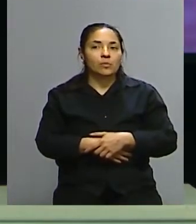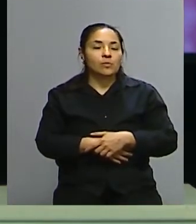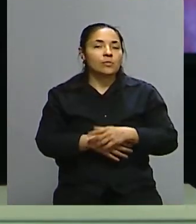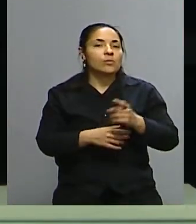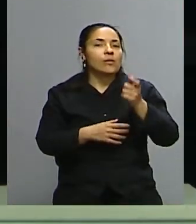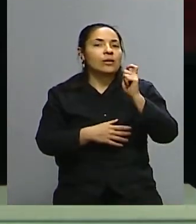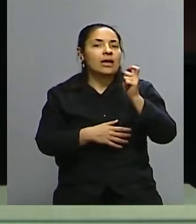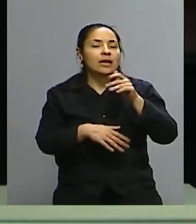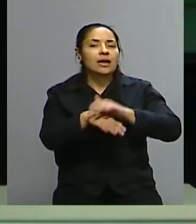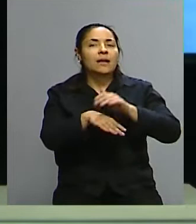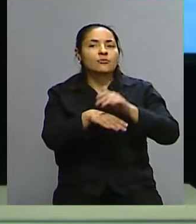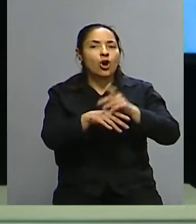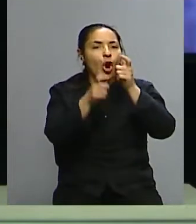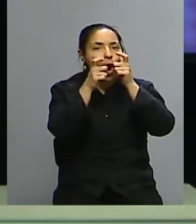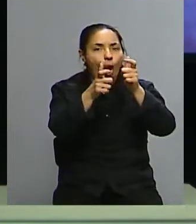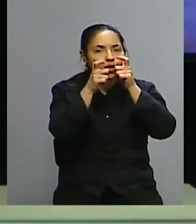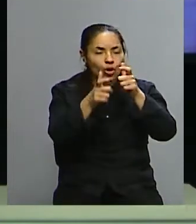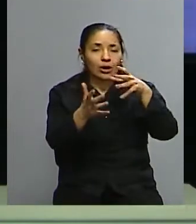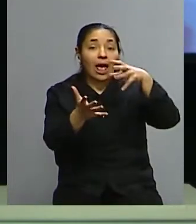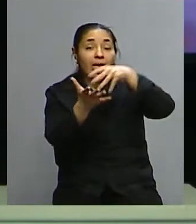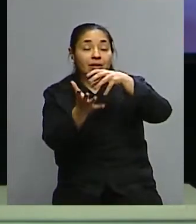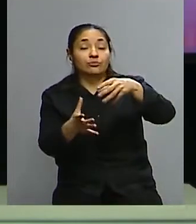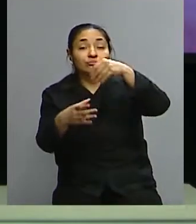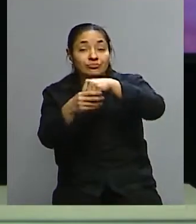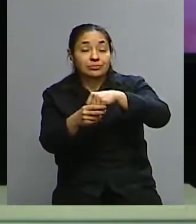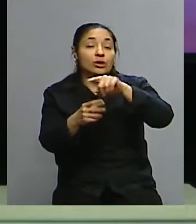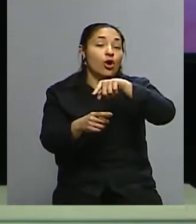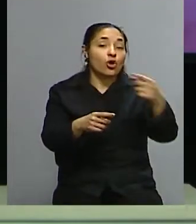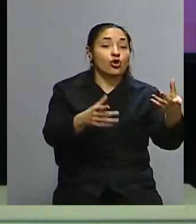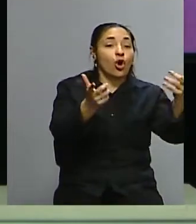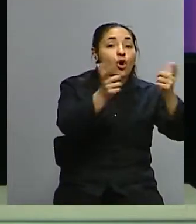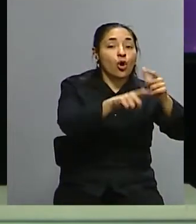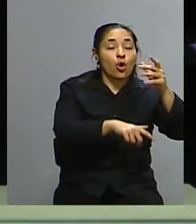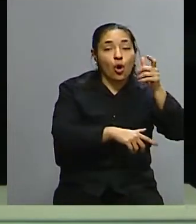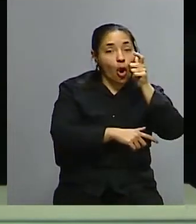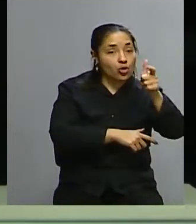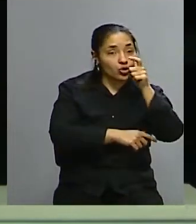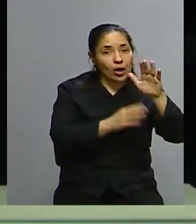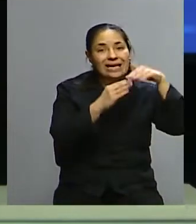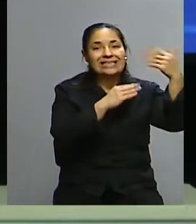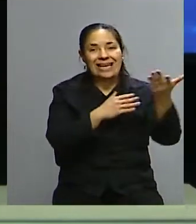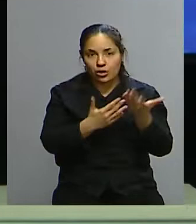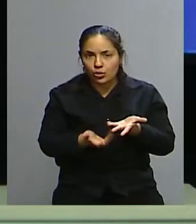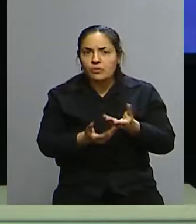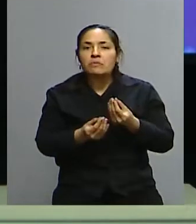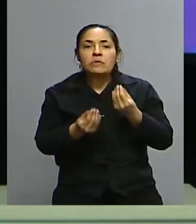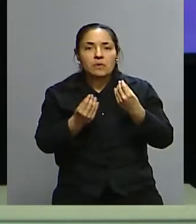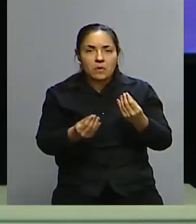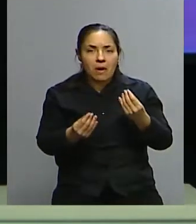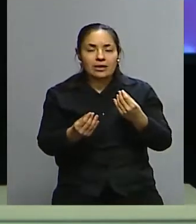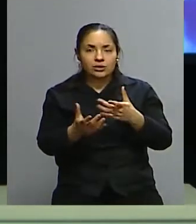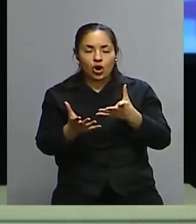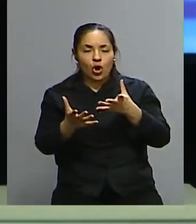los entes sujetos a control interno y externo, porque uno entiende que hay muchos organismos y uno se pregunta cuáles son los que son